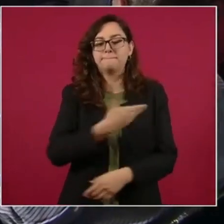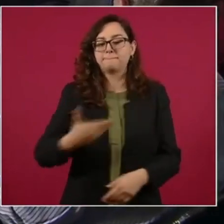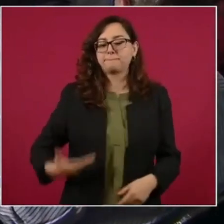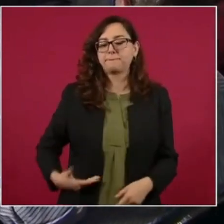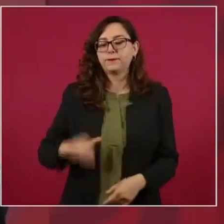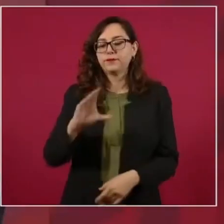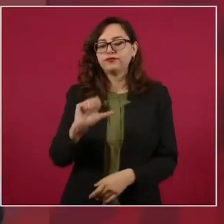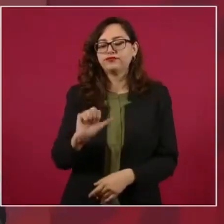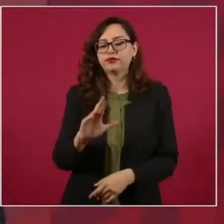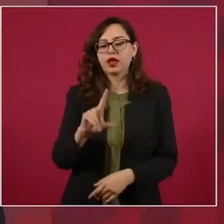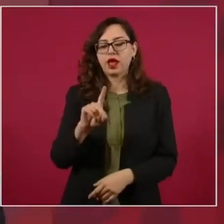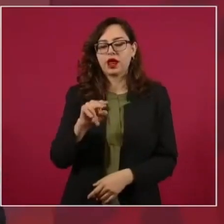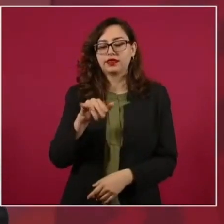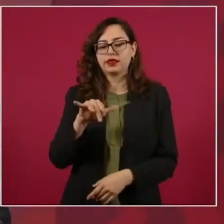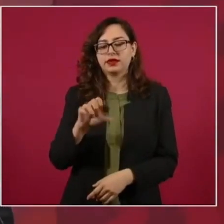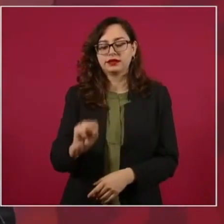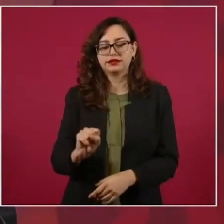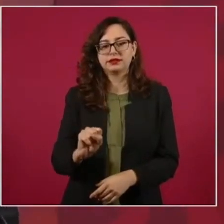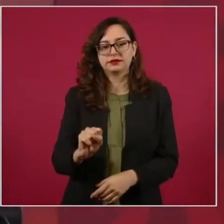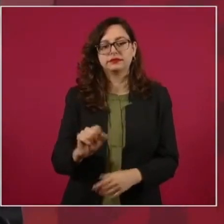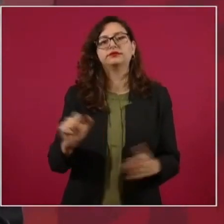cabo la expropiación.